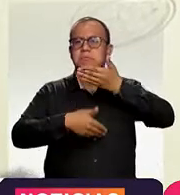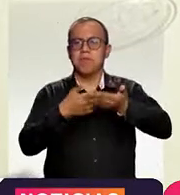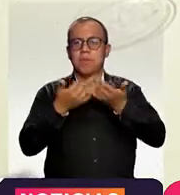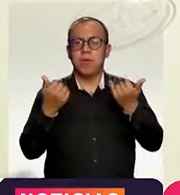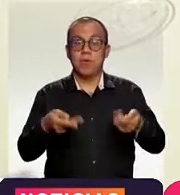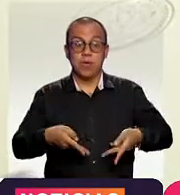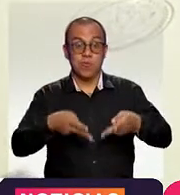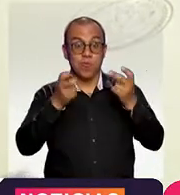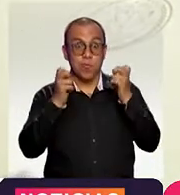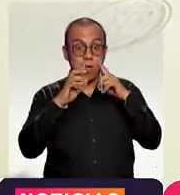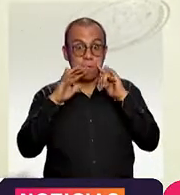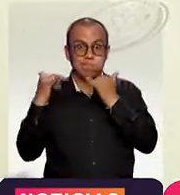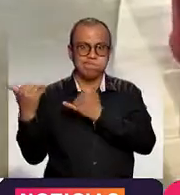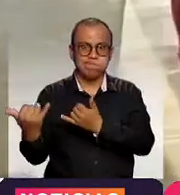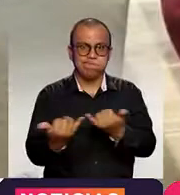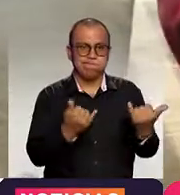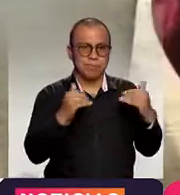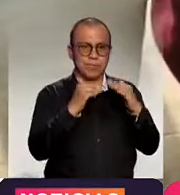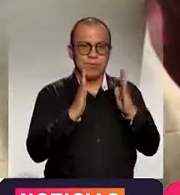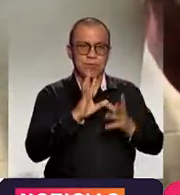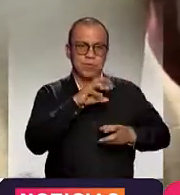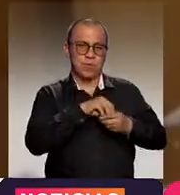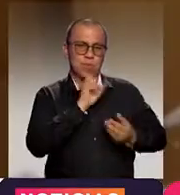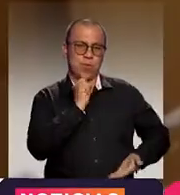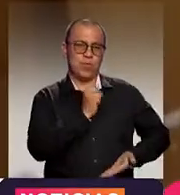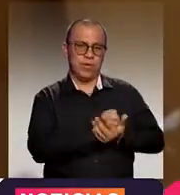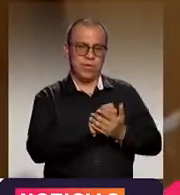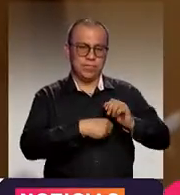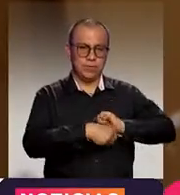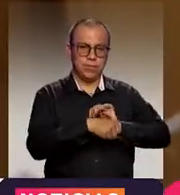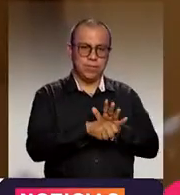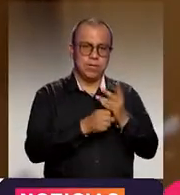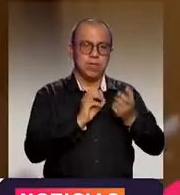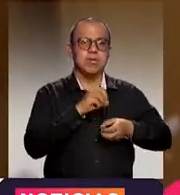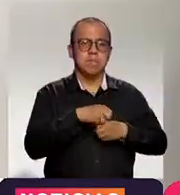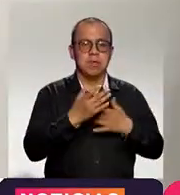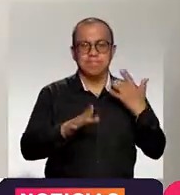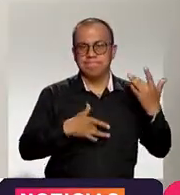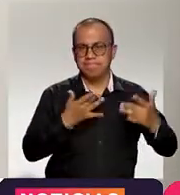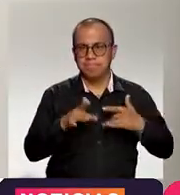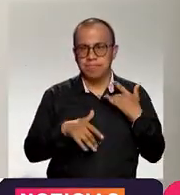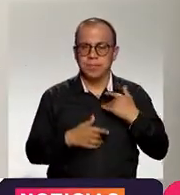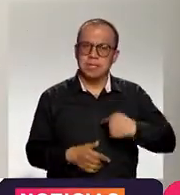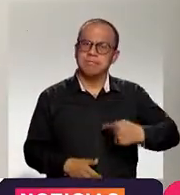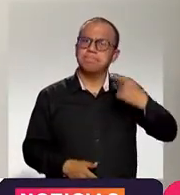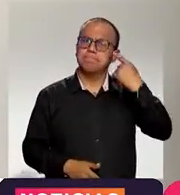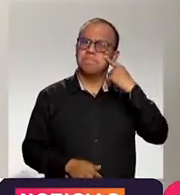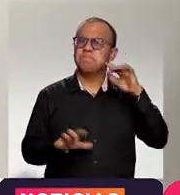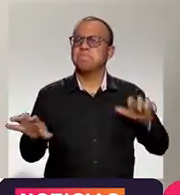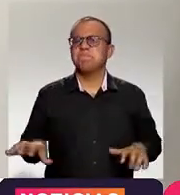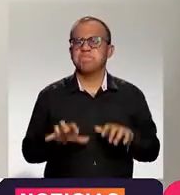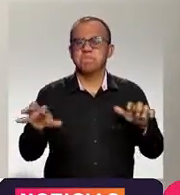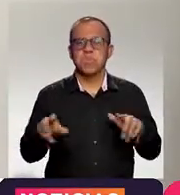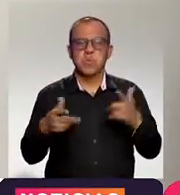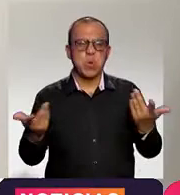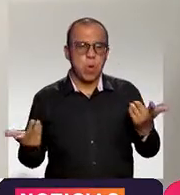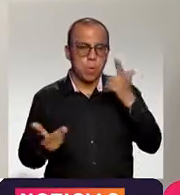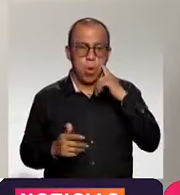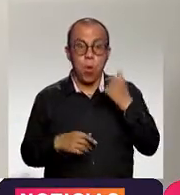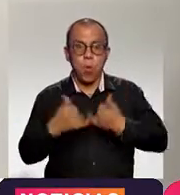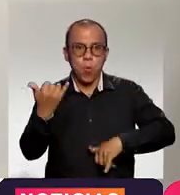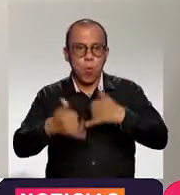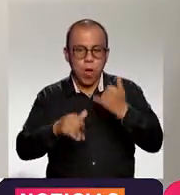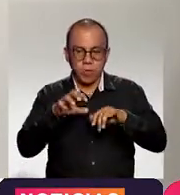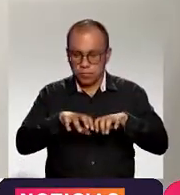la nueva realidad que se vive por la pandemia y hacer que disfruten el estar en el hogar. Podríamos desarrollar, por ejemplo, una prueba de obstáculos